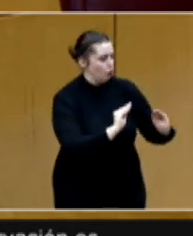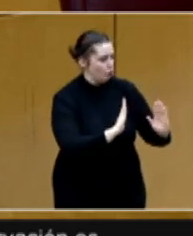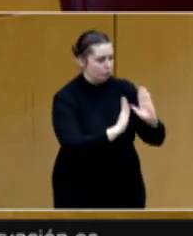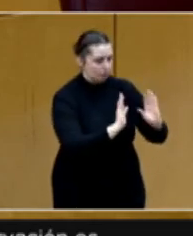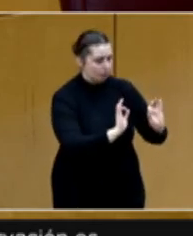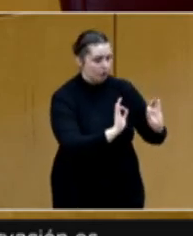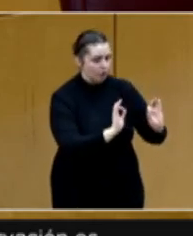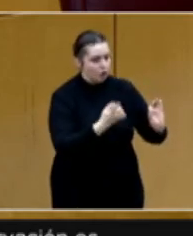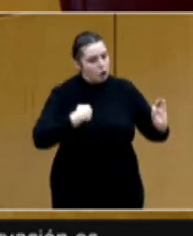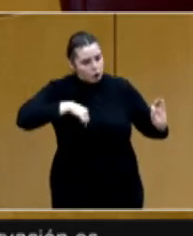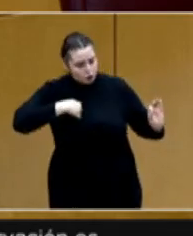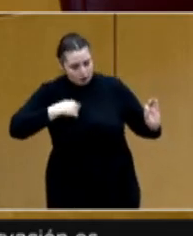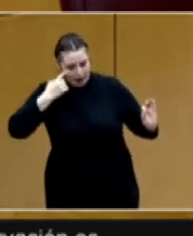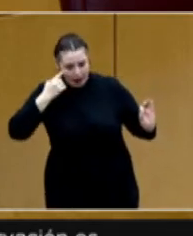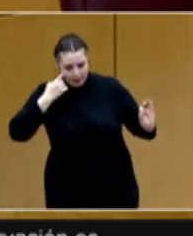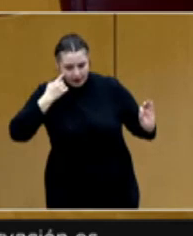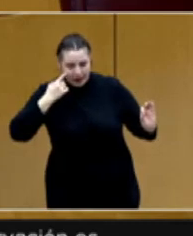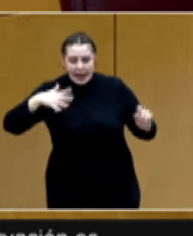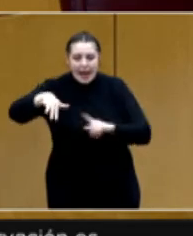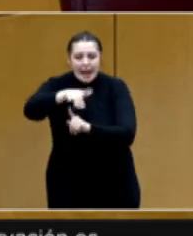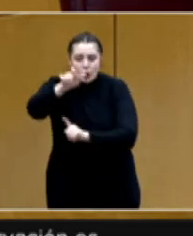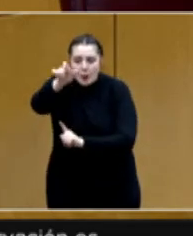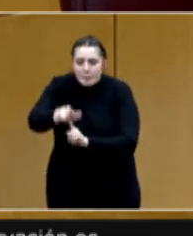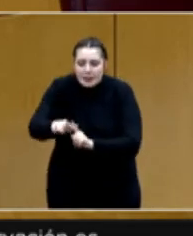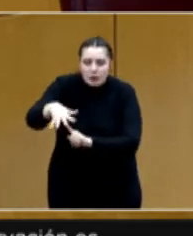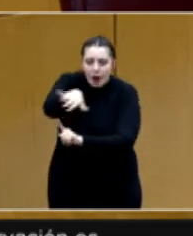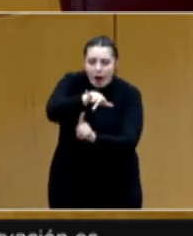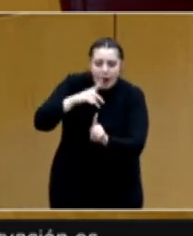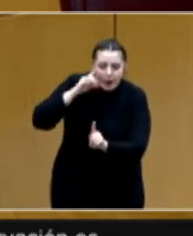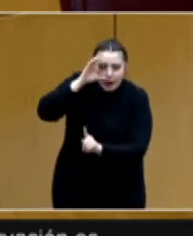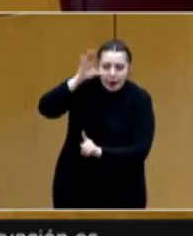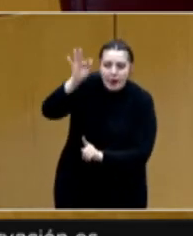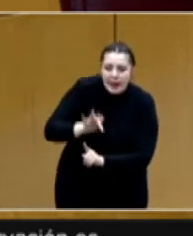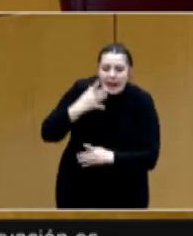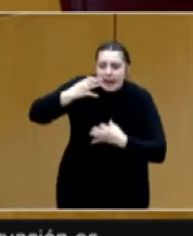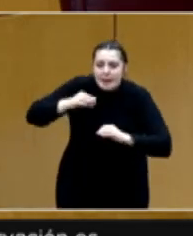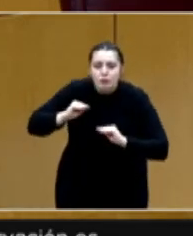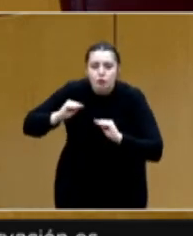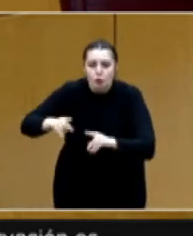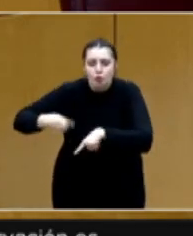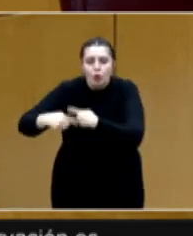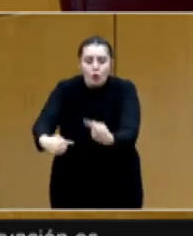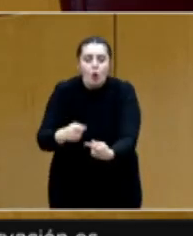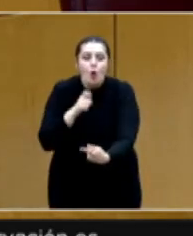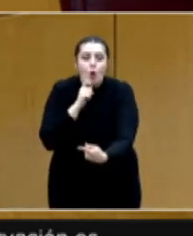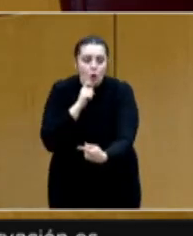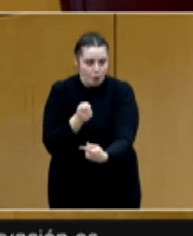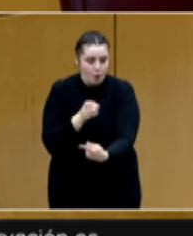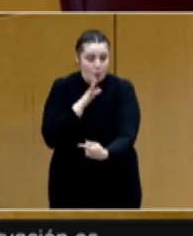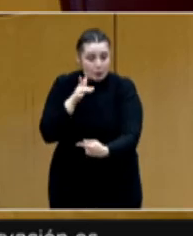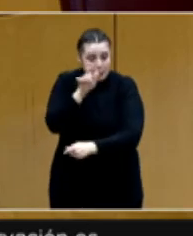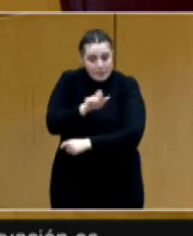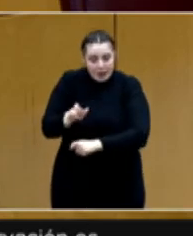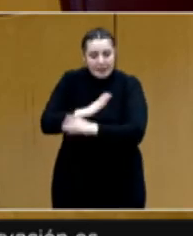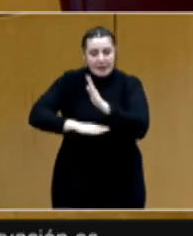nosotros vamos al entorno de la persona a conocer la realidad porque las personas con discapacidad